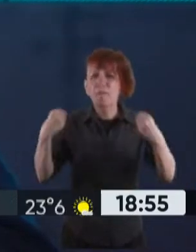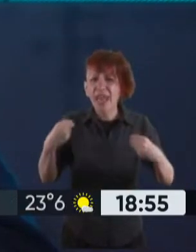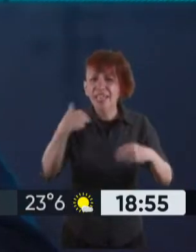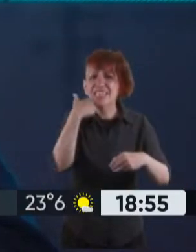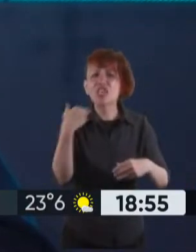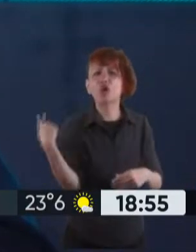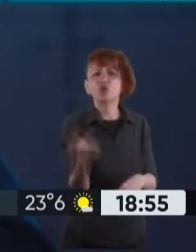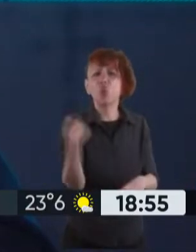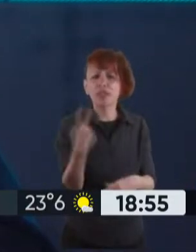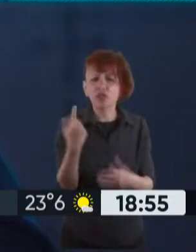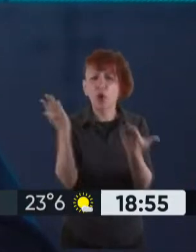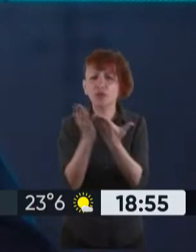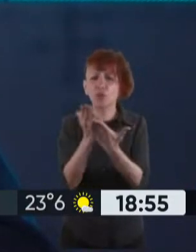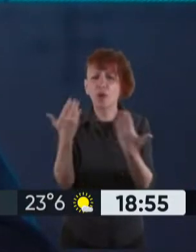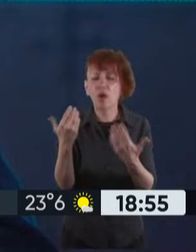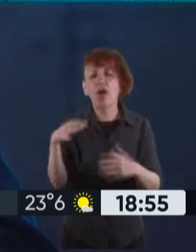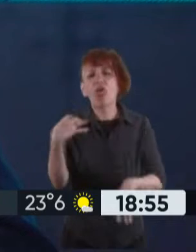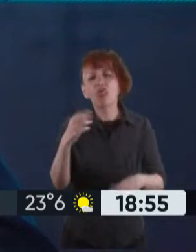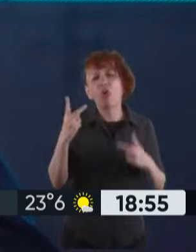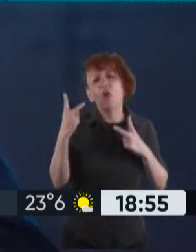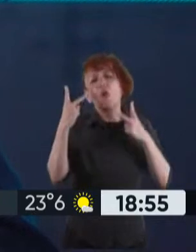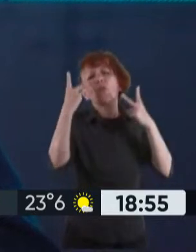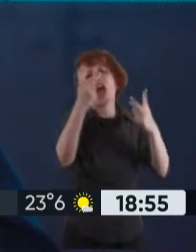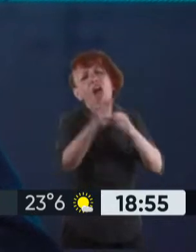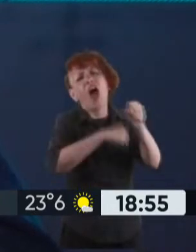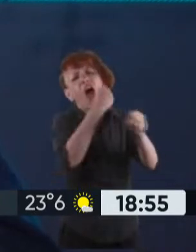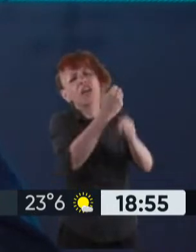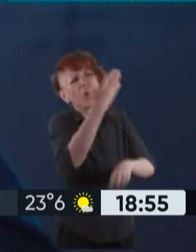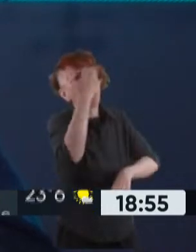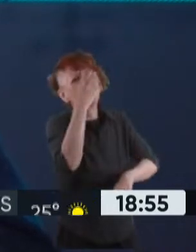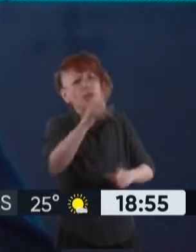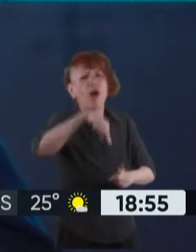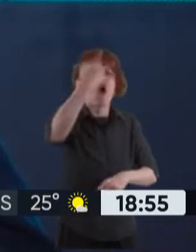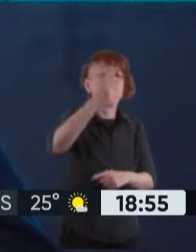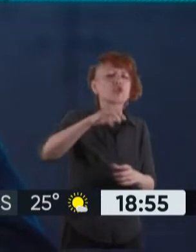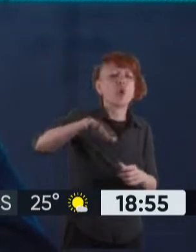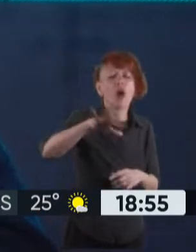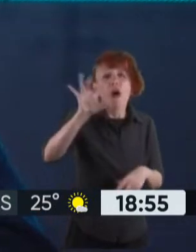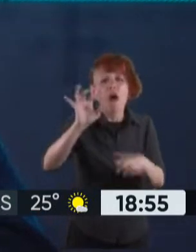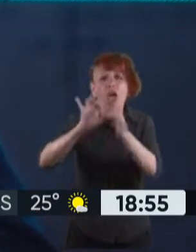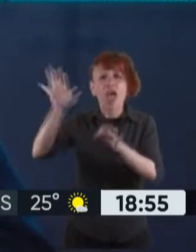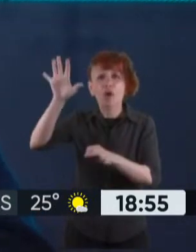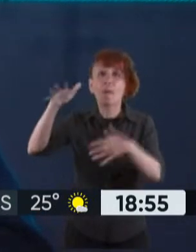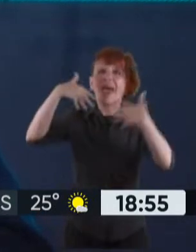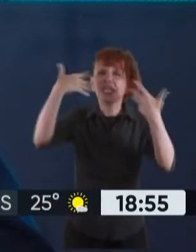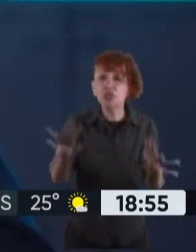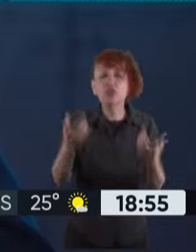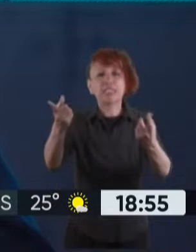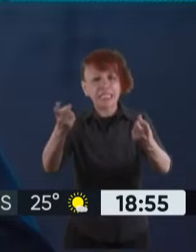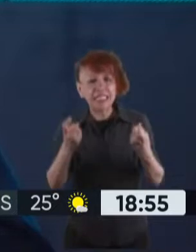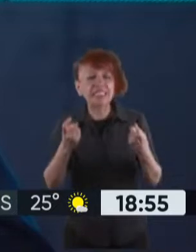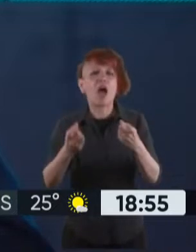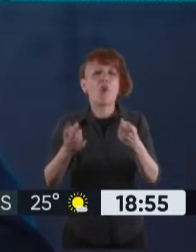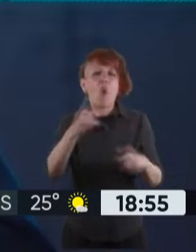estudien. Deben viajar hasta Córdoba, hasta Chuquisaca o Europa. Por lo tanto, es necesario crear una